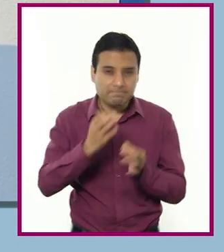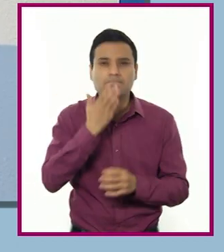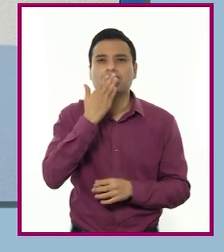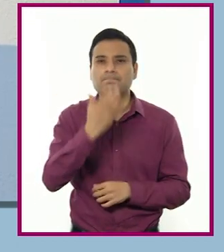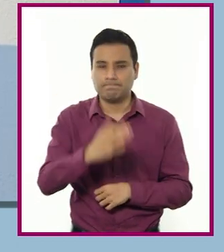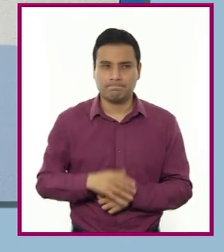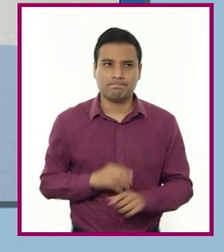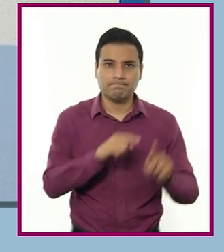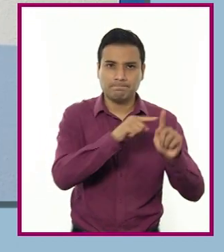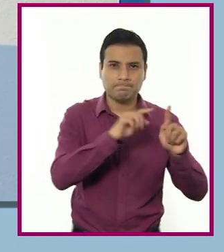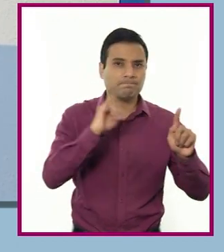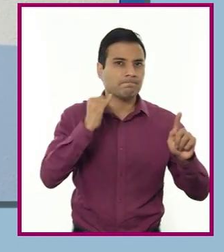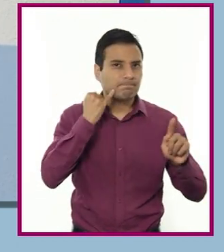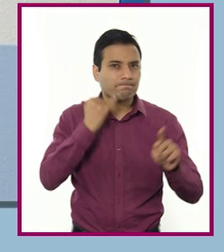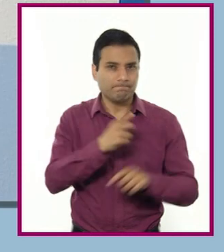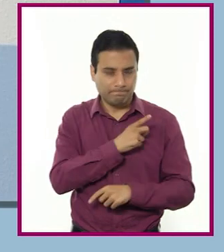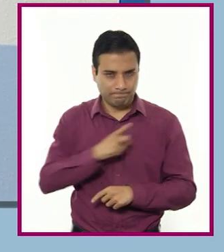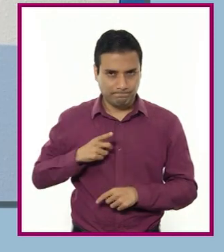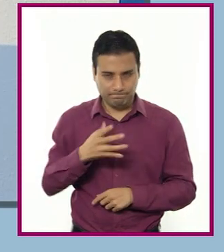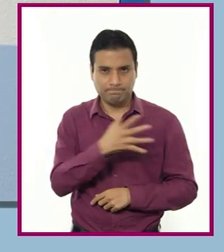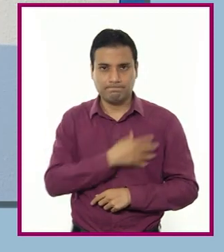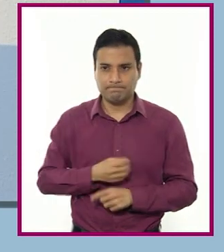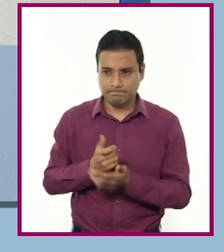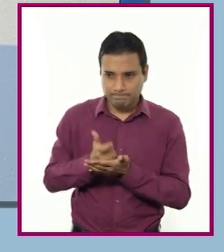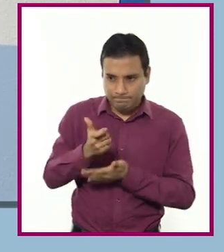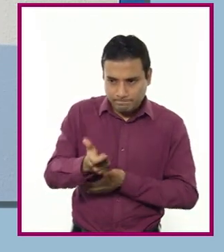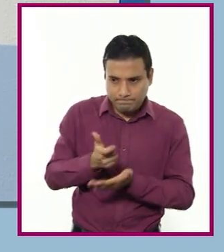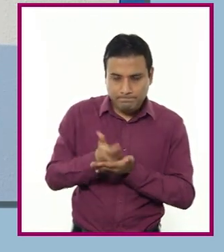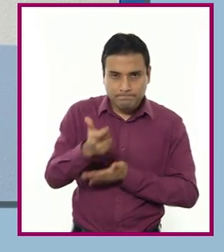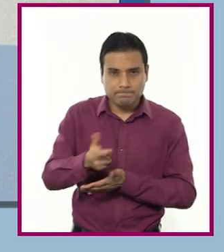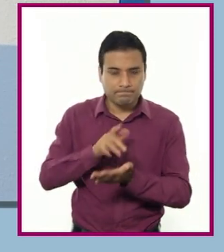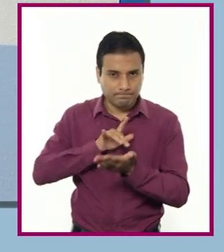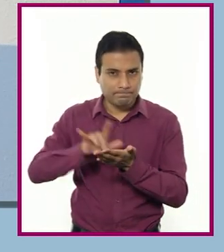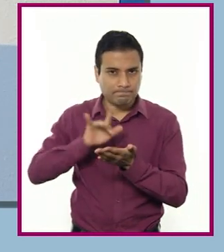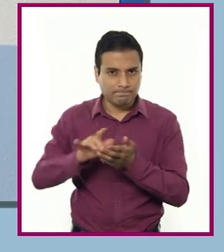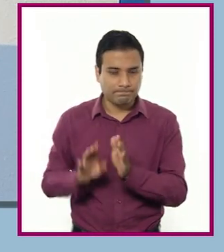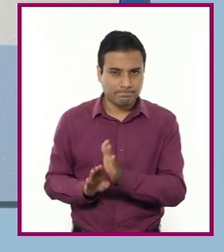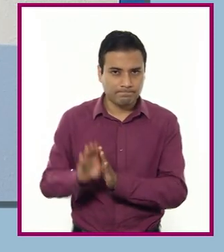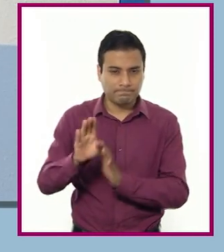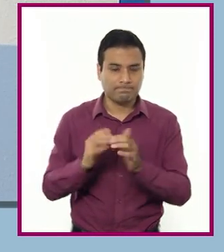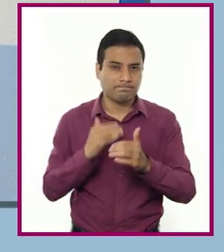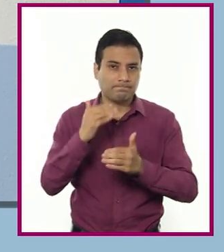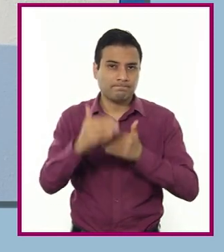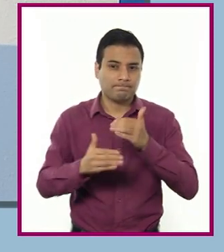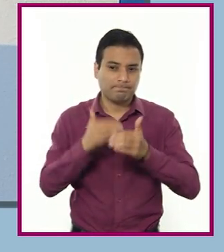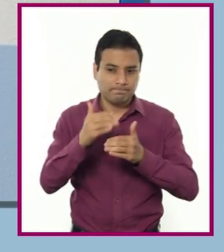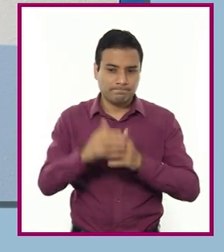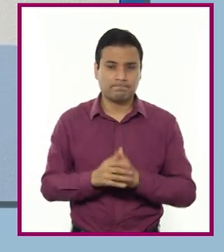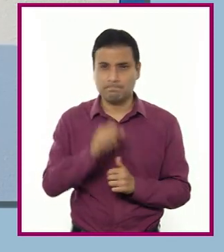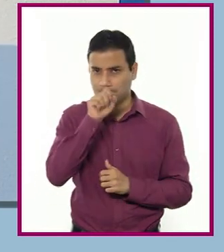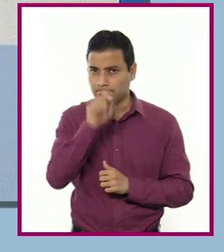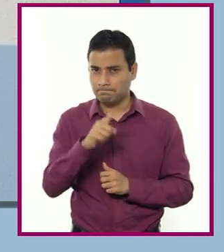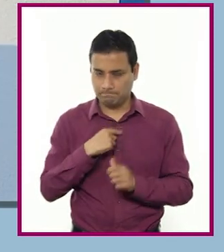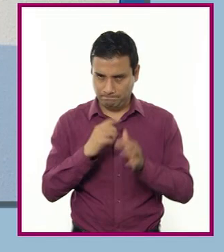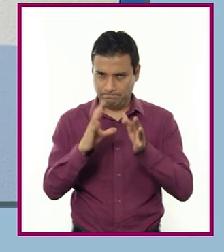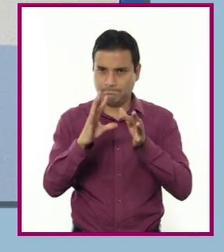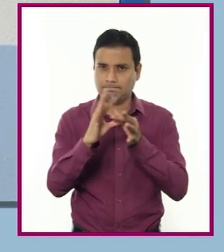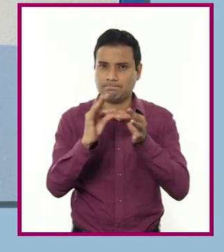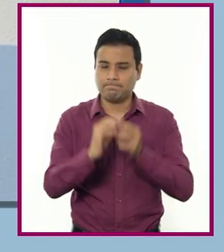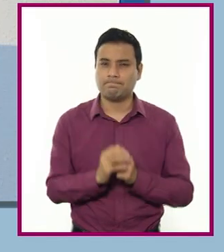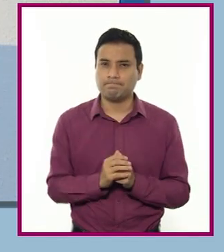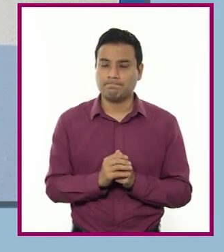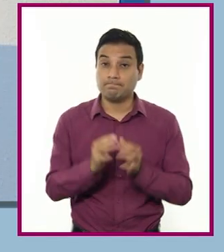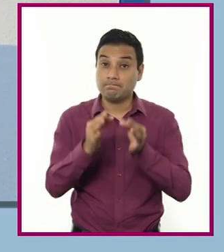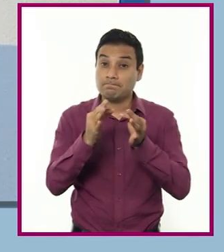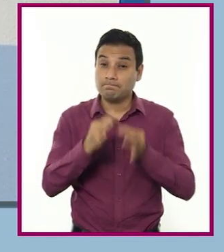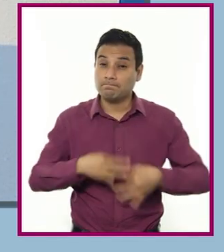Joaquín continúe brindando los recursos necesarios para el desarrollo de su hija. También destacaría la importancia de que